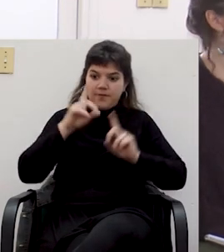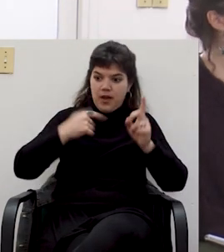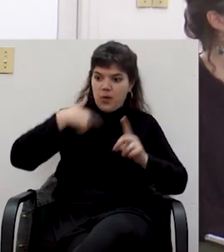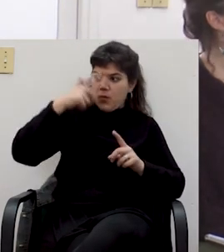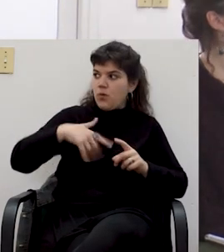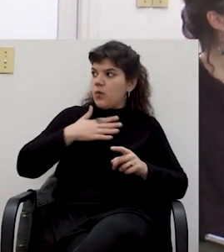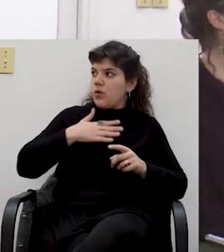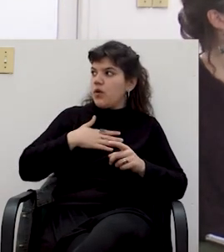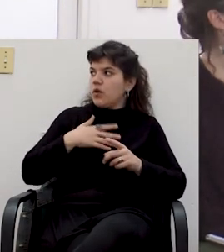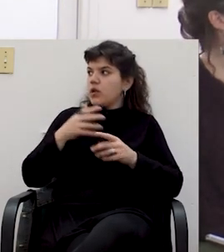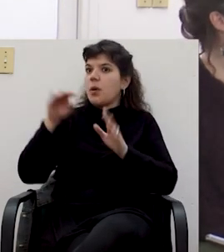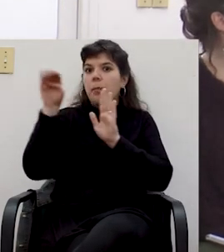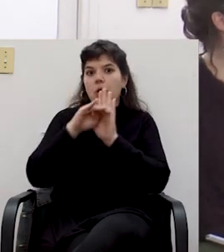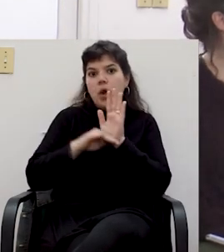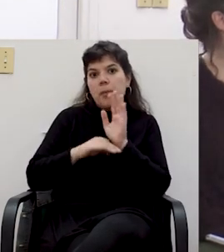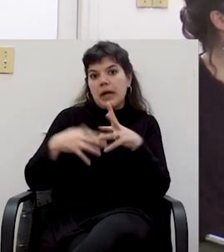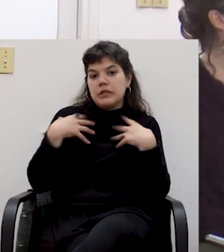un programa de salud mental,